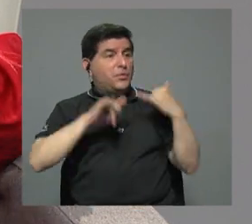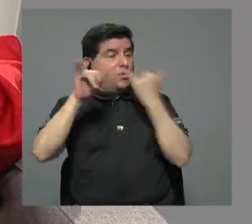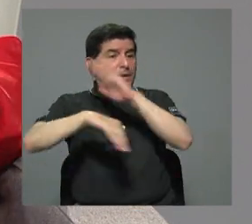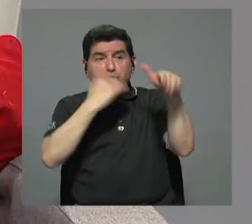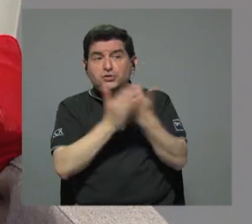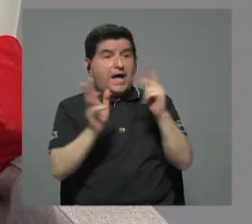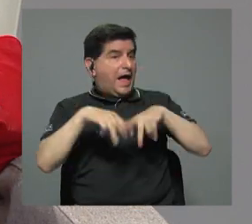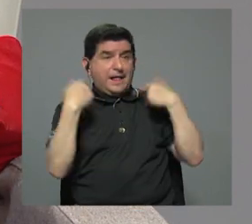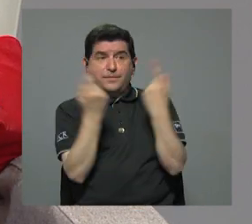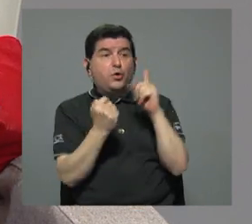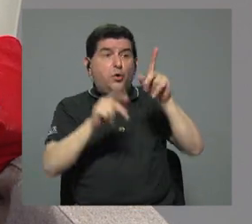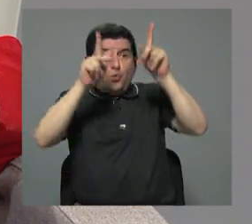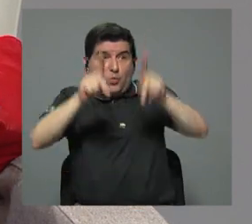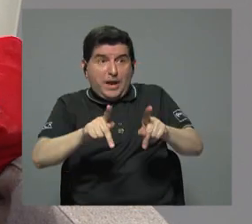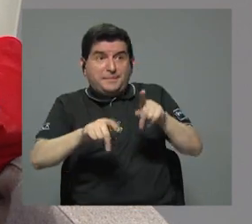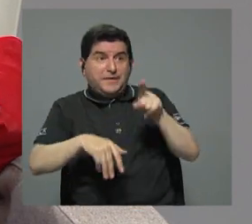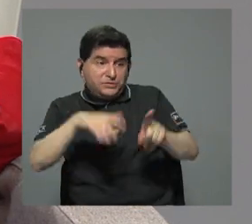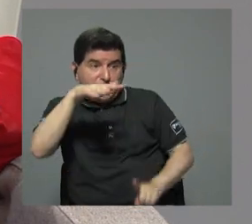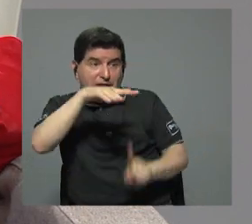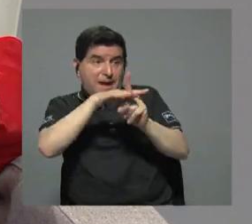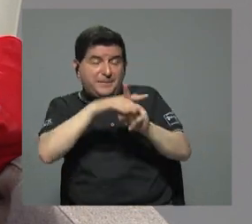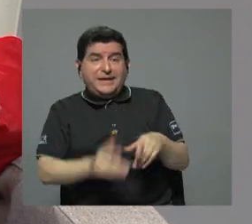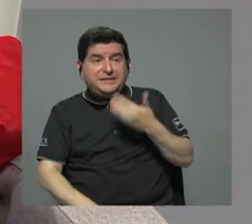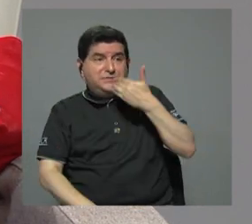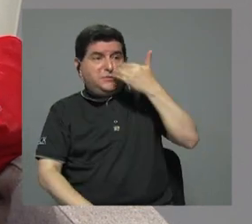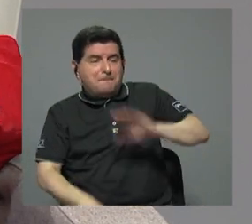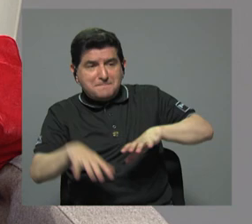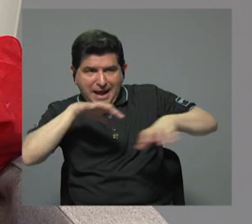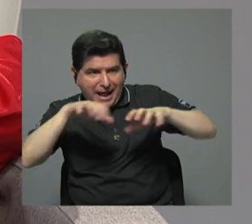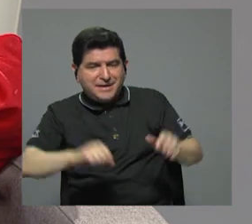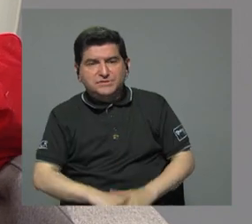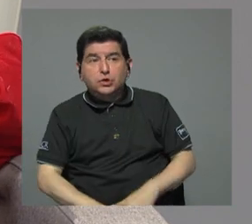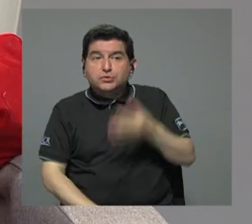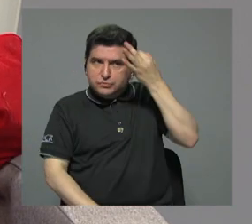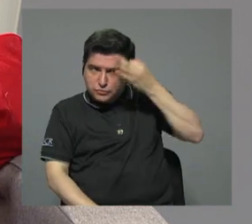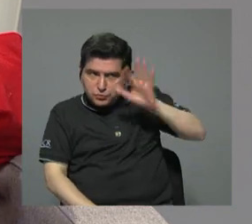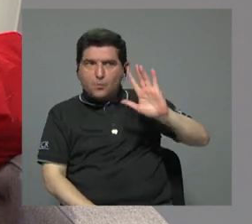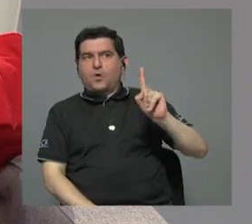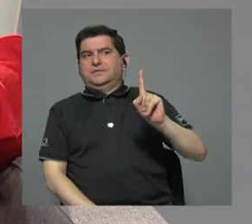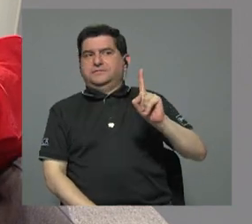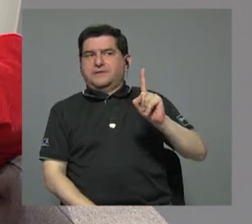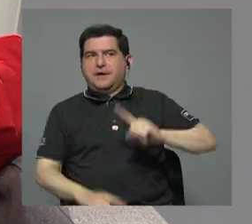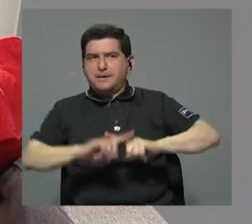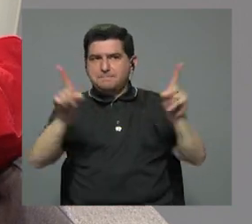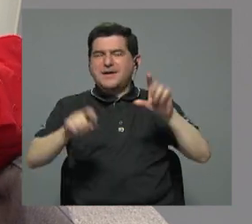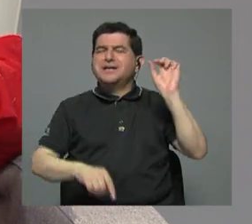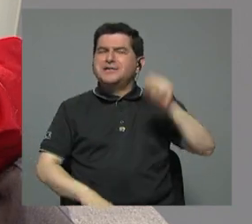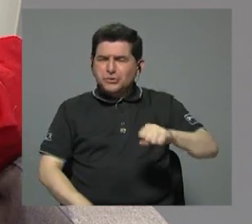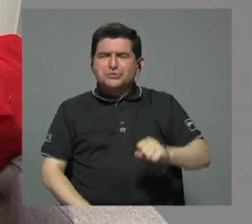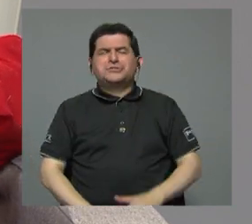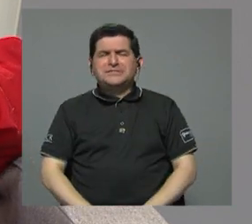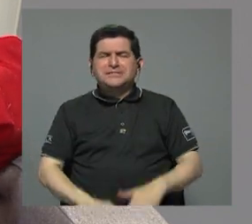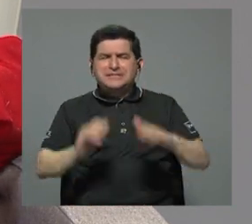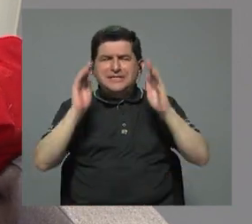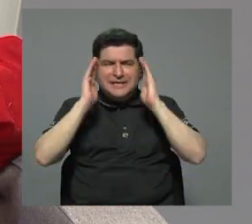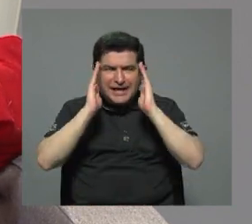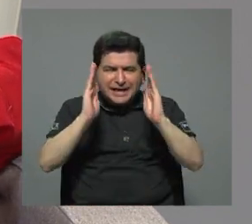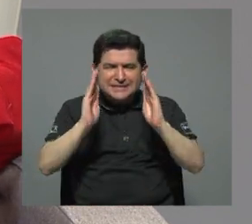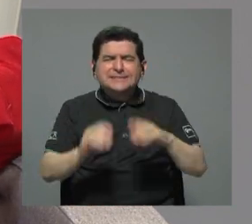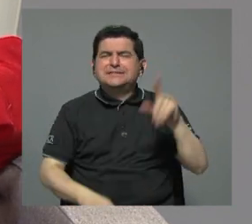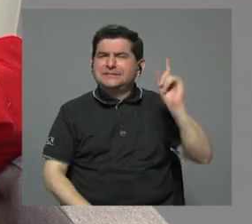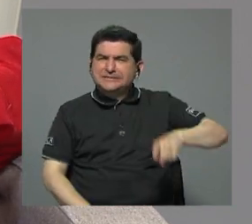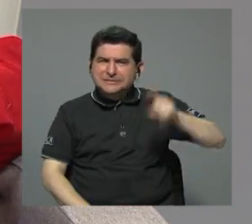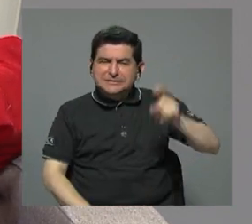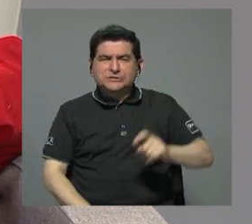todo el partido porque una persona salió delincuente o presuntamente delincuente pero si tiene que haber un gran cuidado en